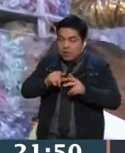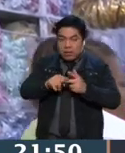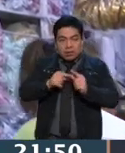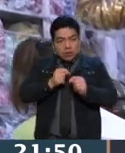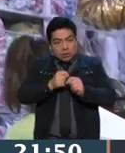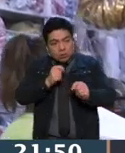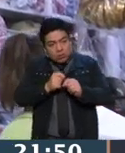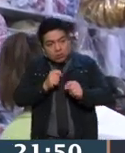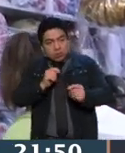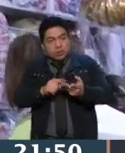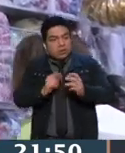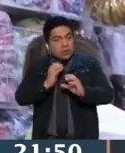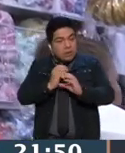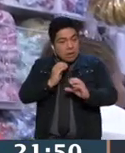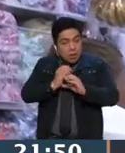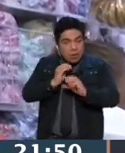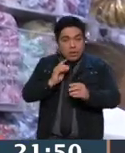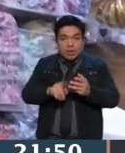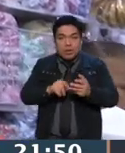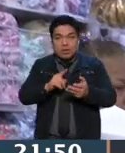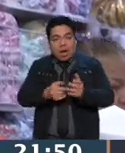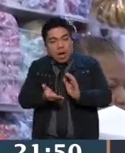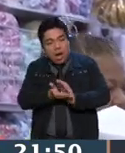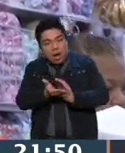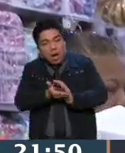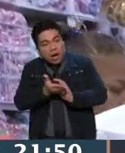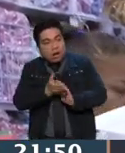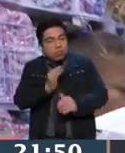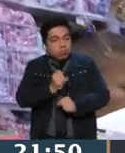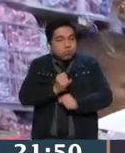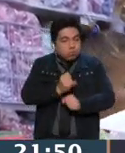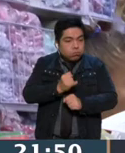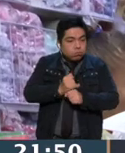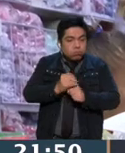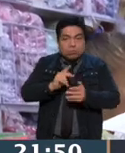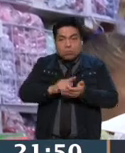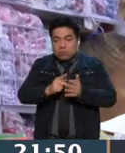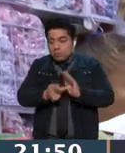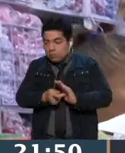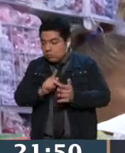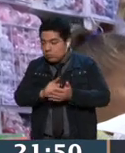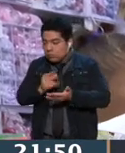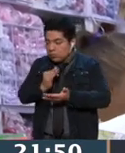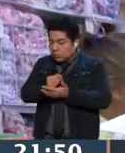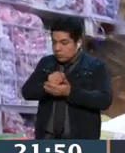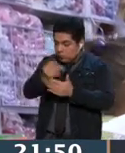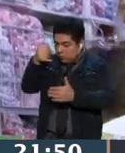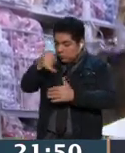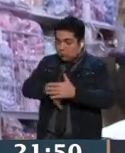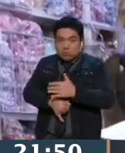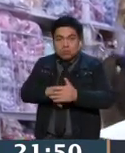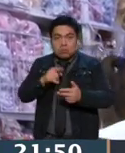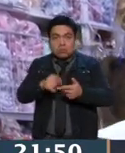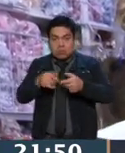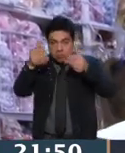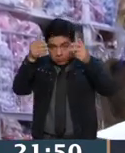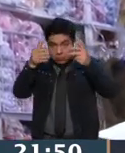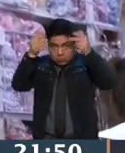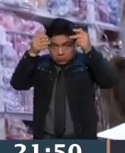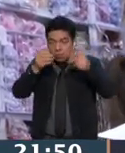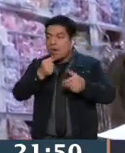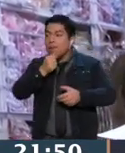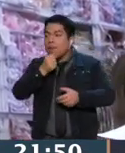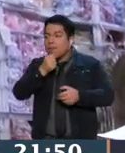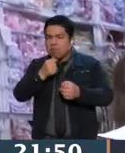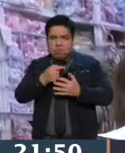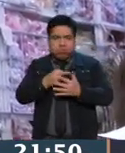transportista o trailero, tenemos el albañil, el ingeniero de obras, el minero, el chef, reportero,